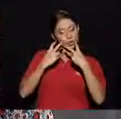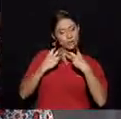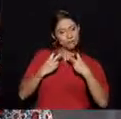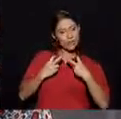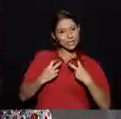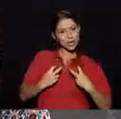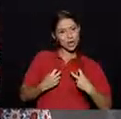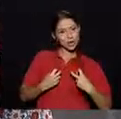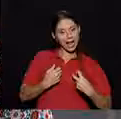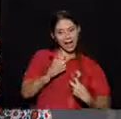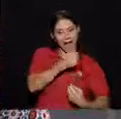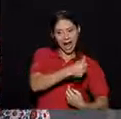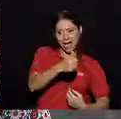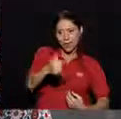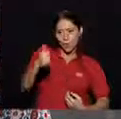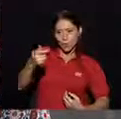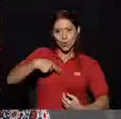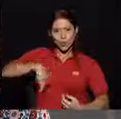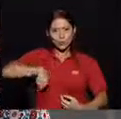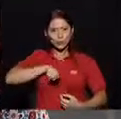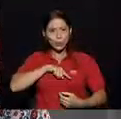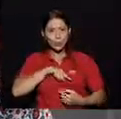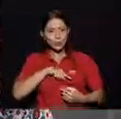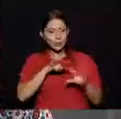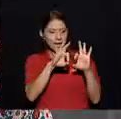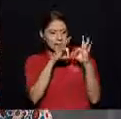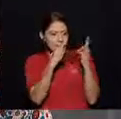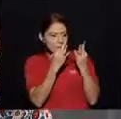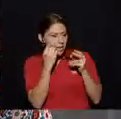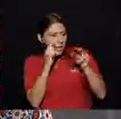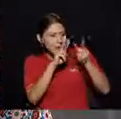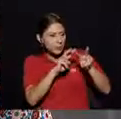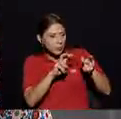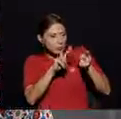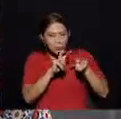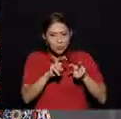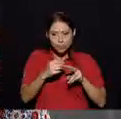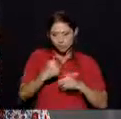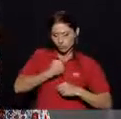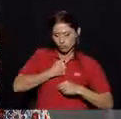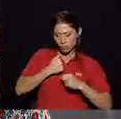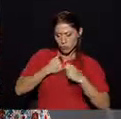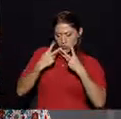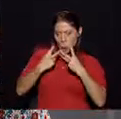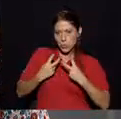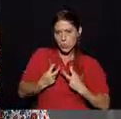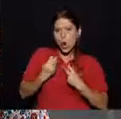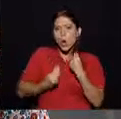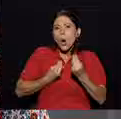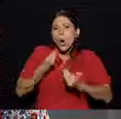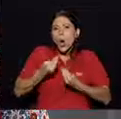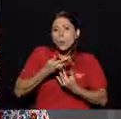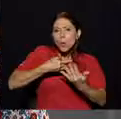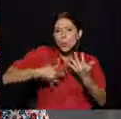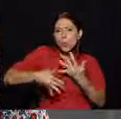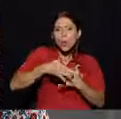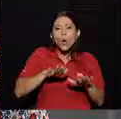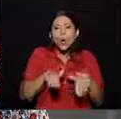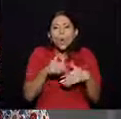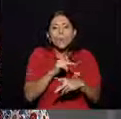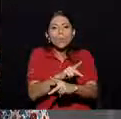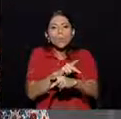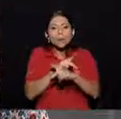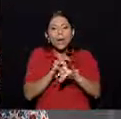van casa por casa y que identifican con una herramienta estandarizada si en ese hogar hay presentes